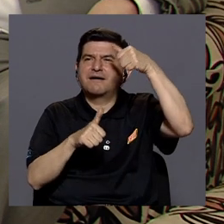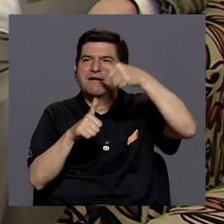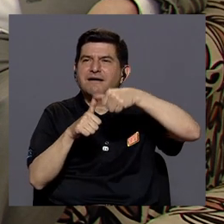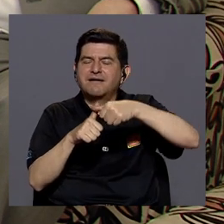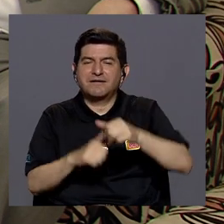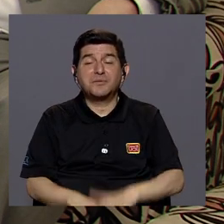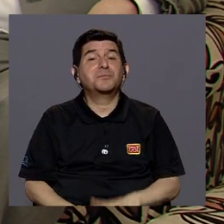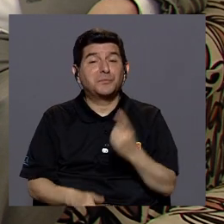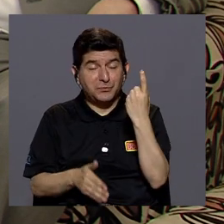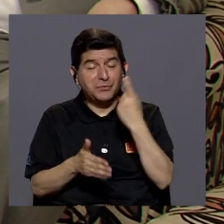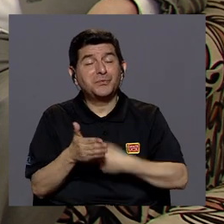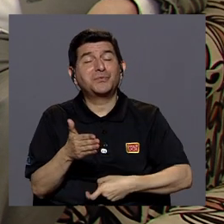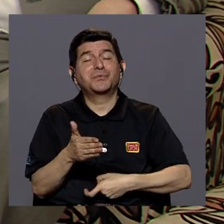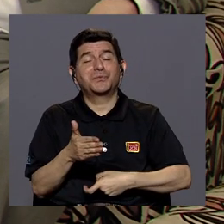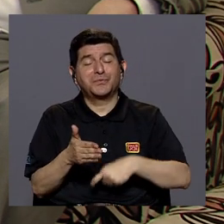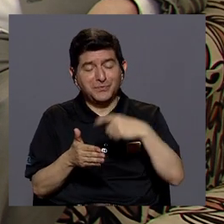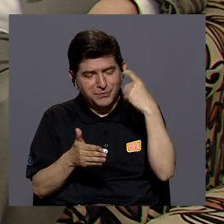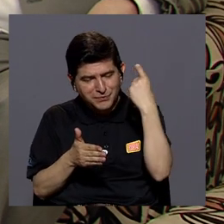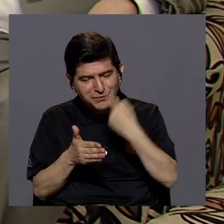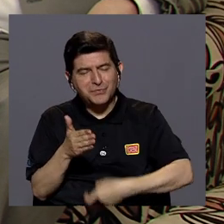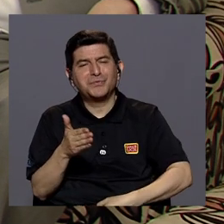Muy duro, muy duro.